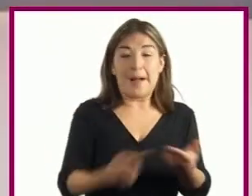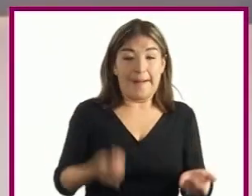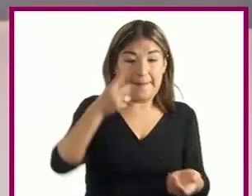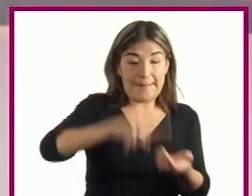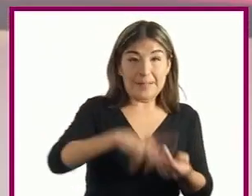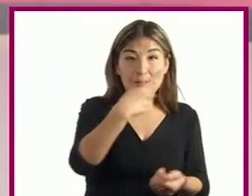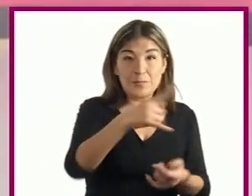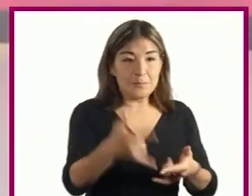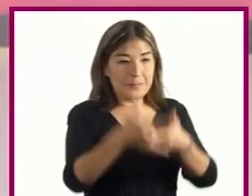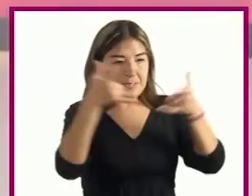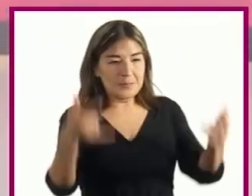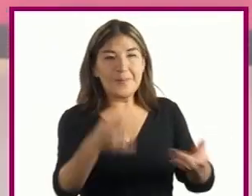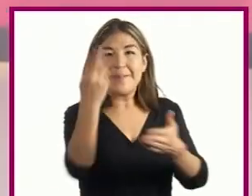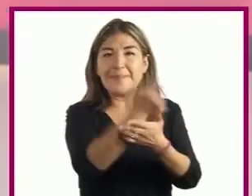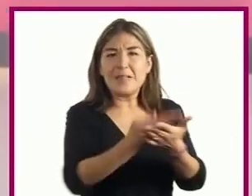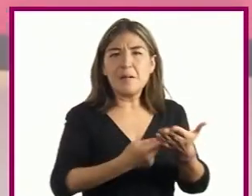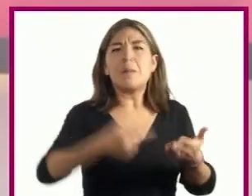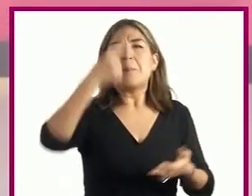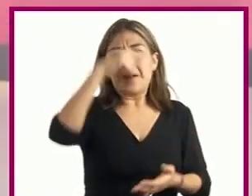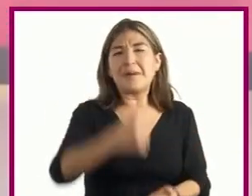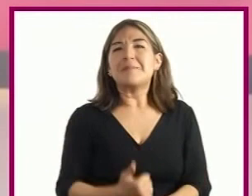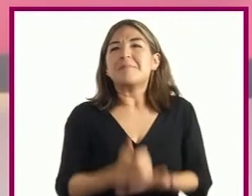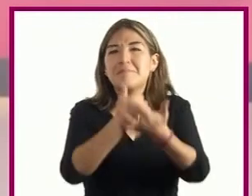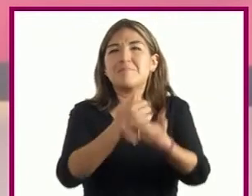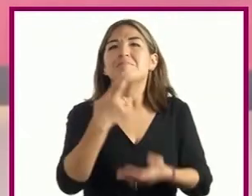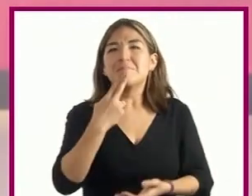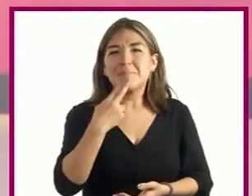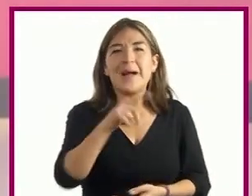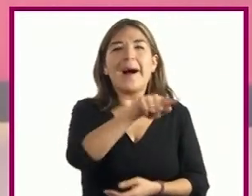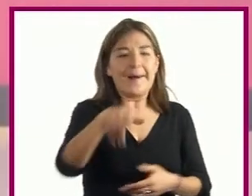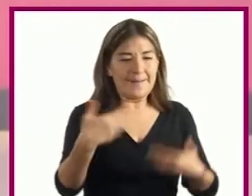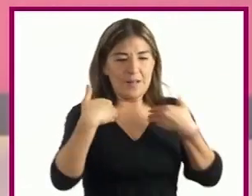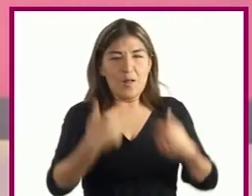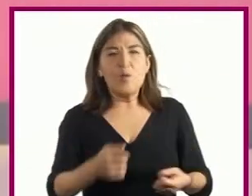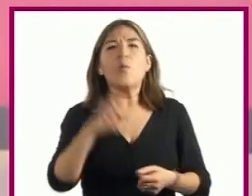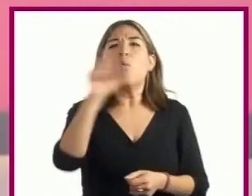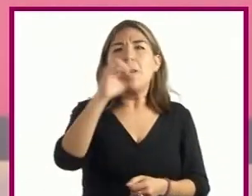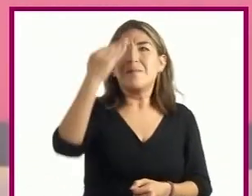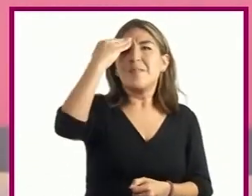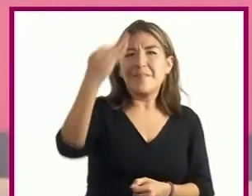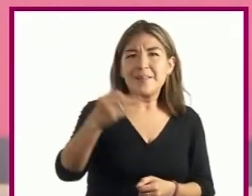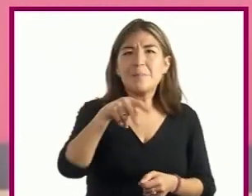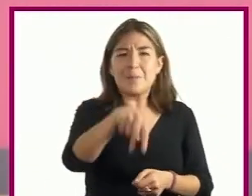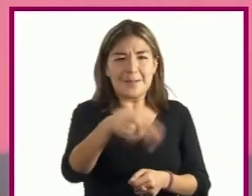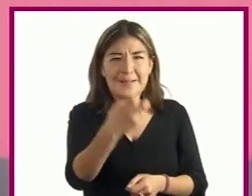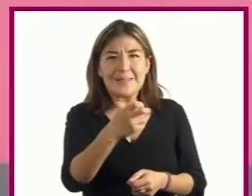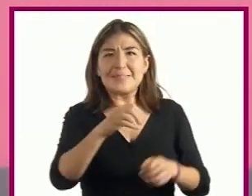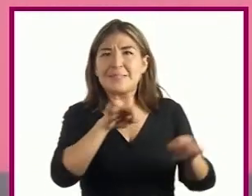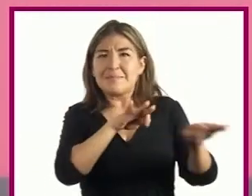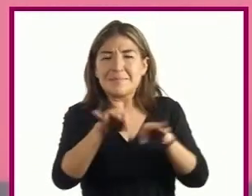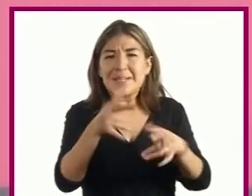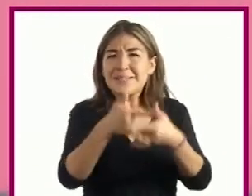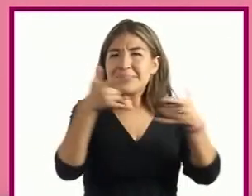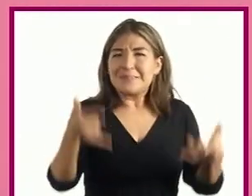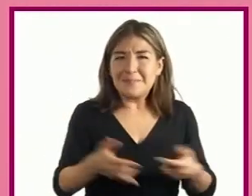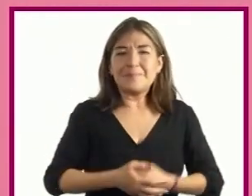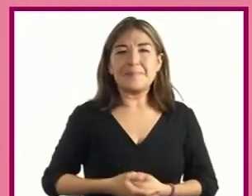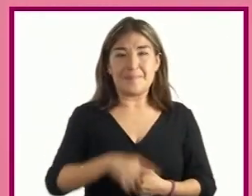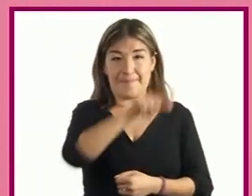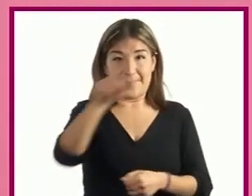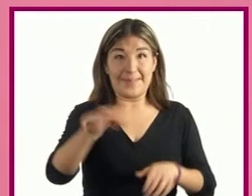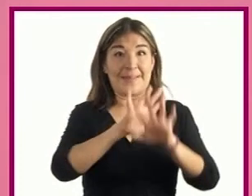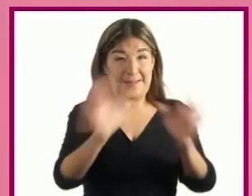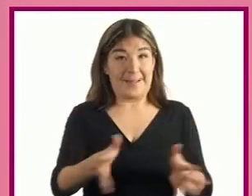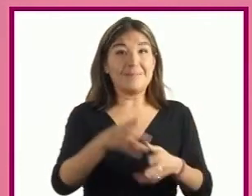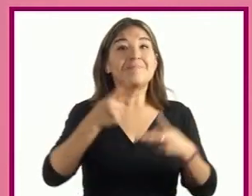una historieta nos sirve, entre otras cosas, para conocer en qué época se desarrolla la trama, ¿están listos para empezar a realizar